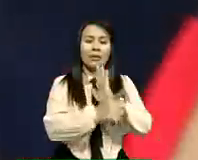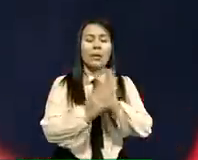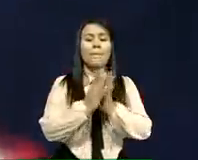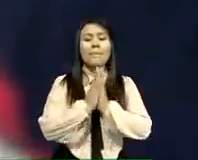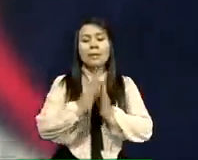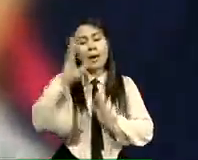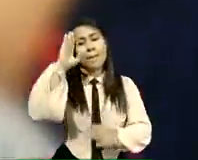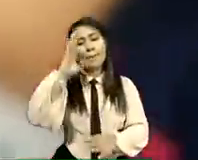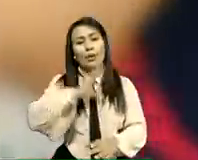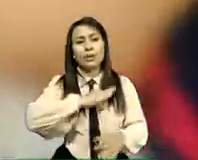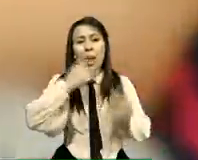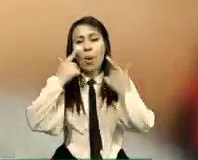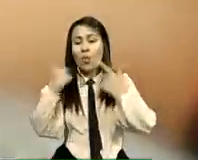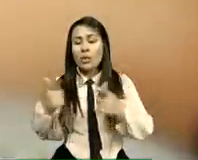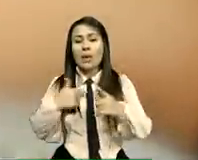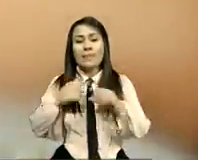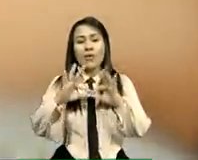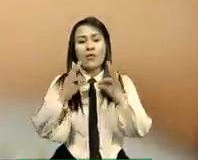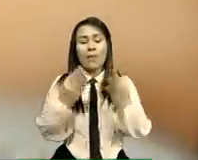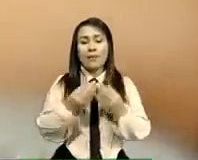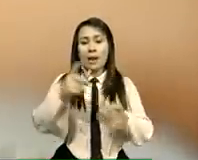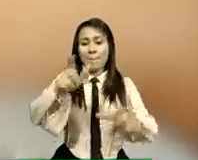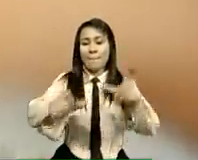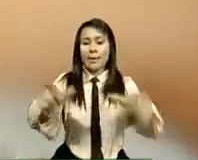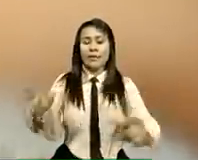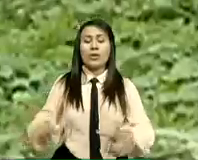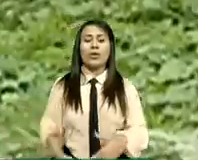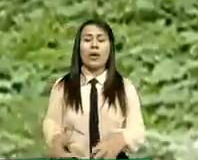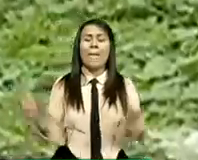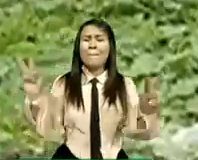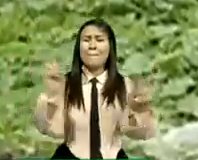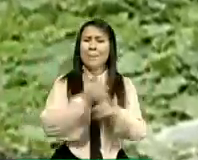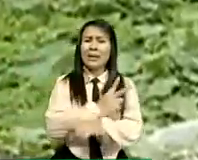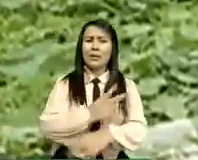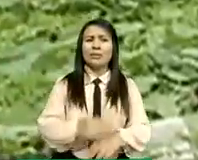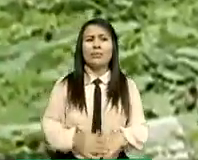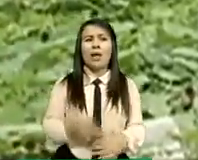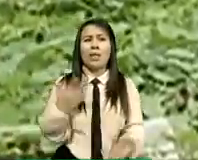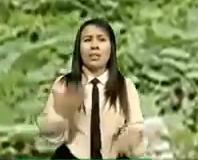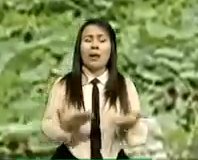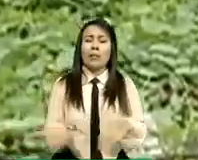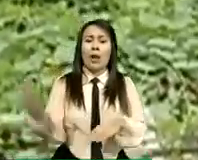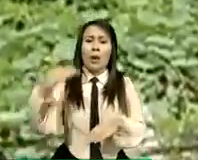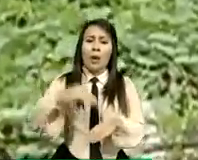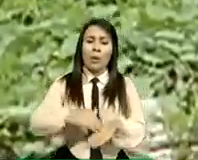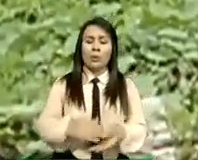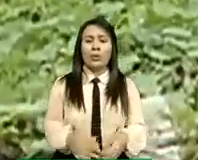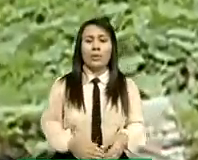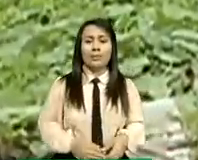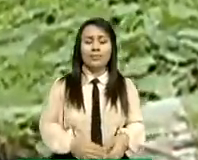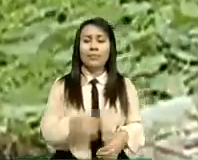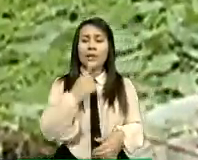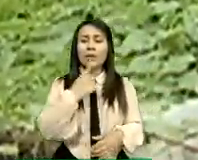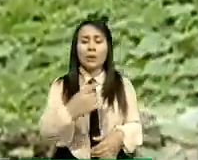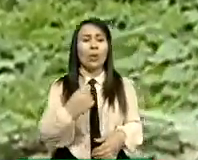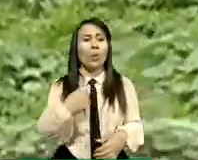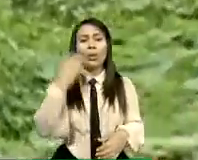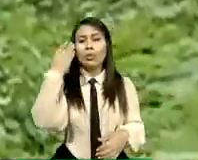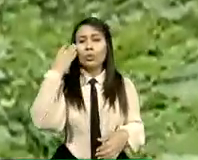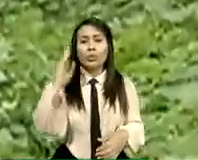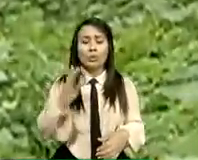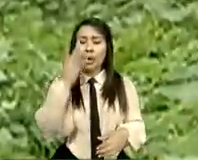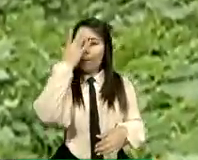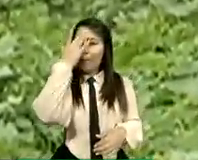para toda su familia. Creen que aquellos sujetos son peligrosos y podrían regresar. Además, indicó desconocer el motivo por